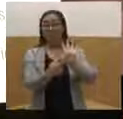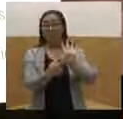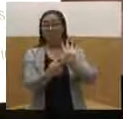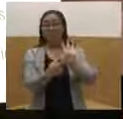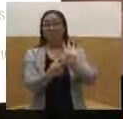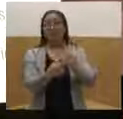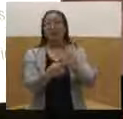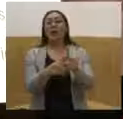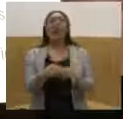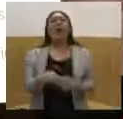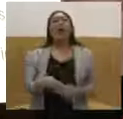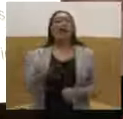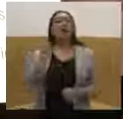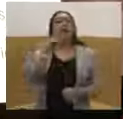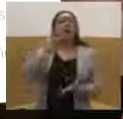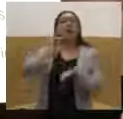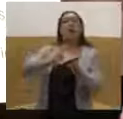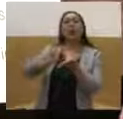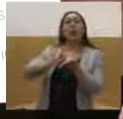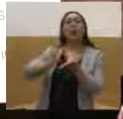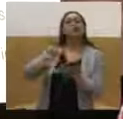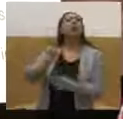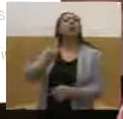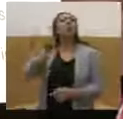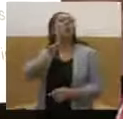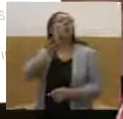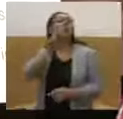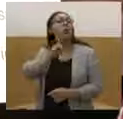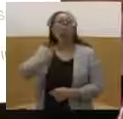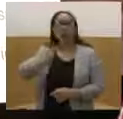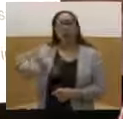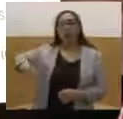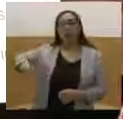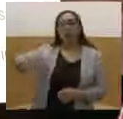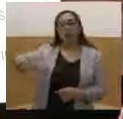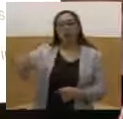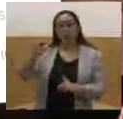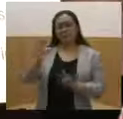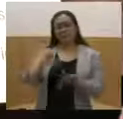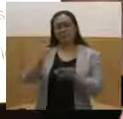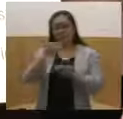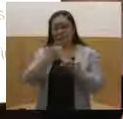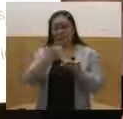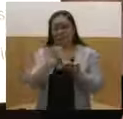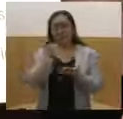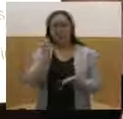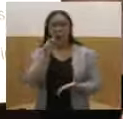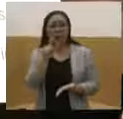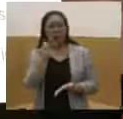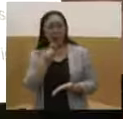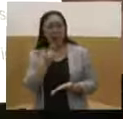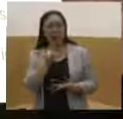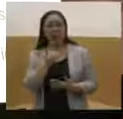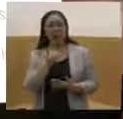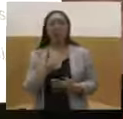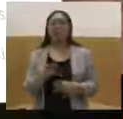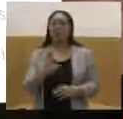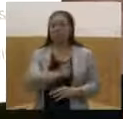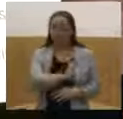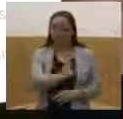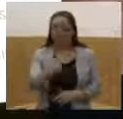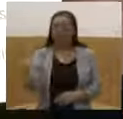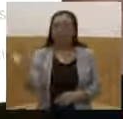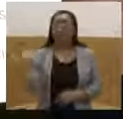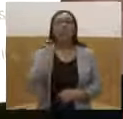la Mujer Rural benefició a más de 3.7 millones de mujeres en el campo. Hoy